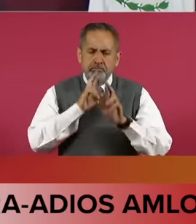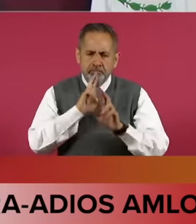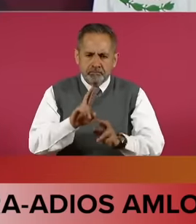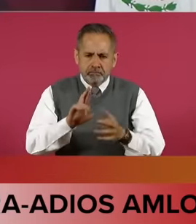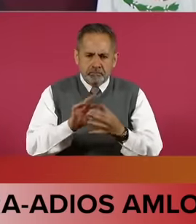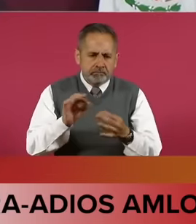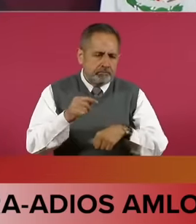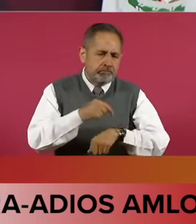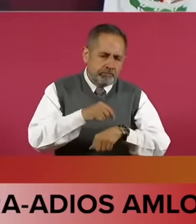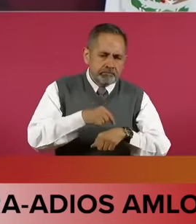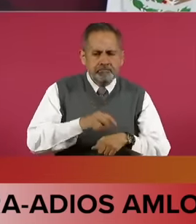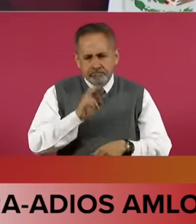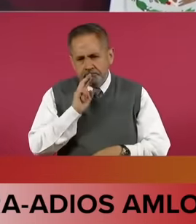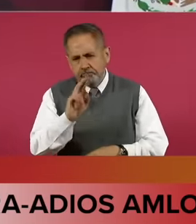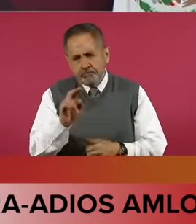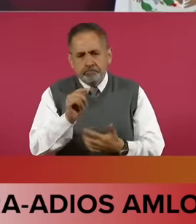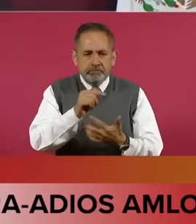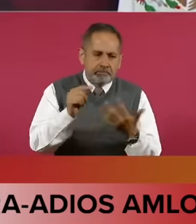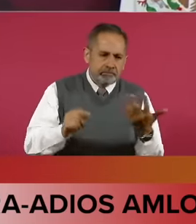algunas preguntas, porque ya